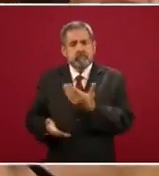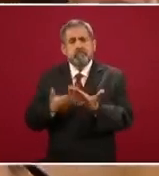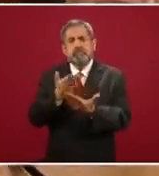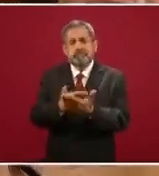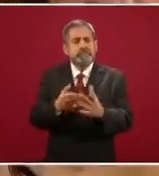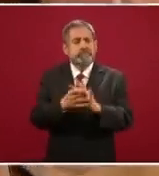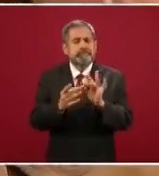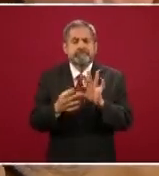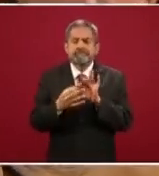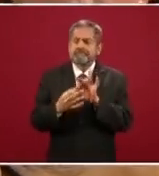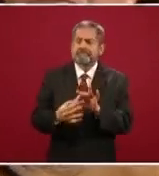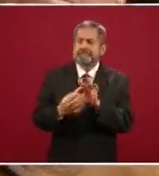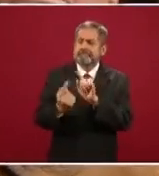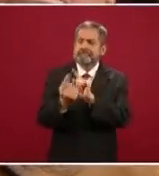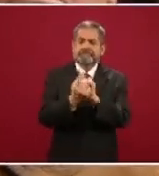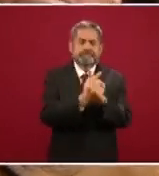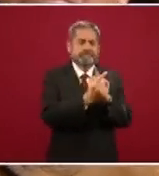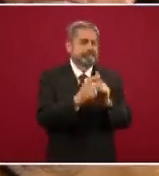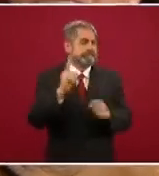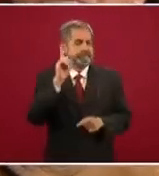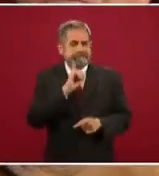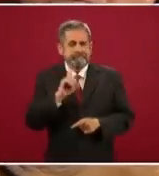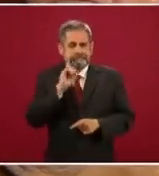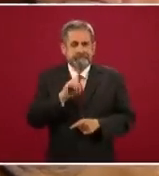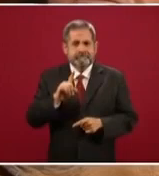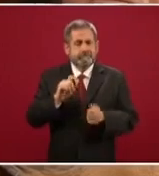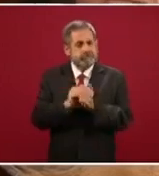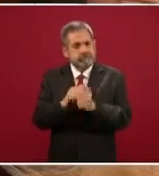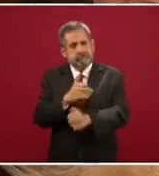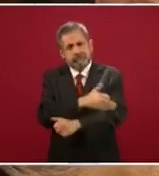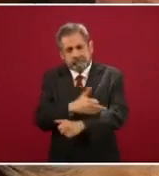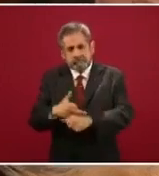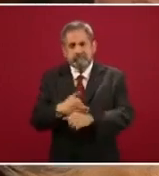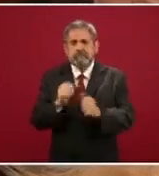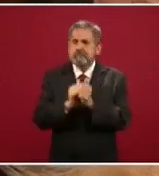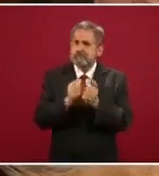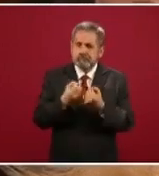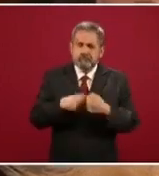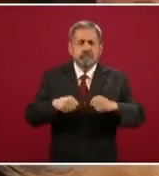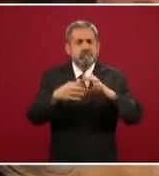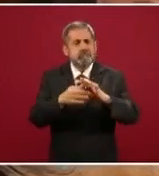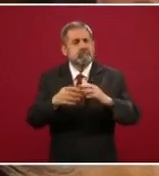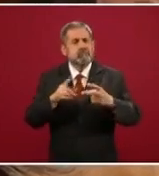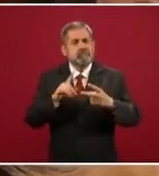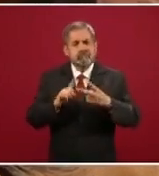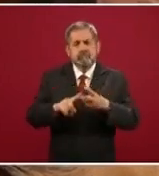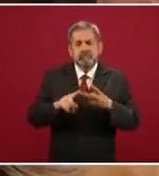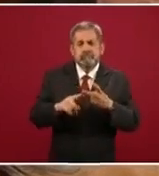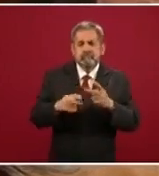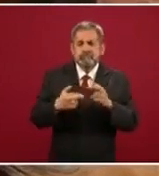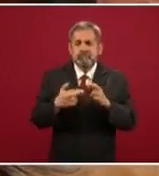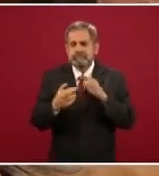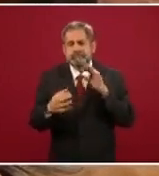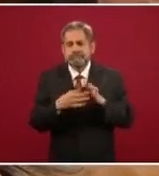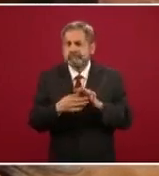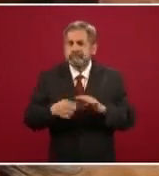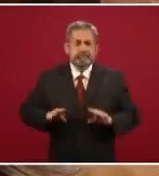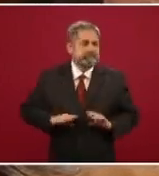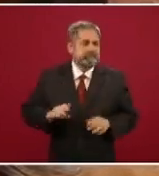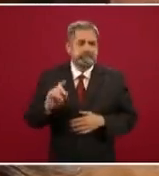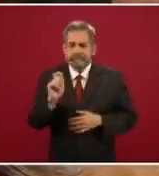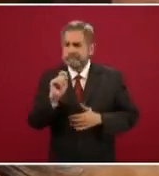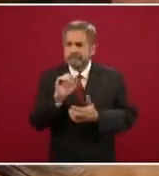las relaciones, que el papel de la mujer en la familia, en la sociedad, en la relación de pareja